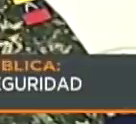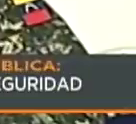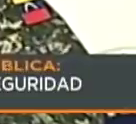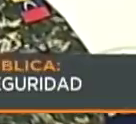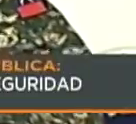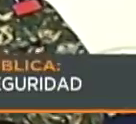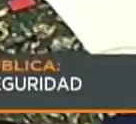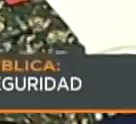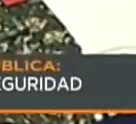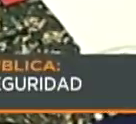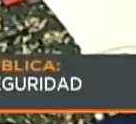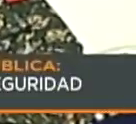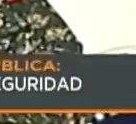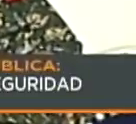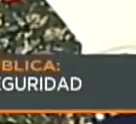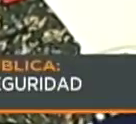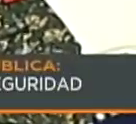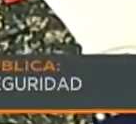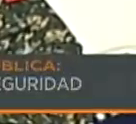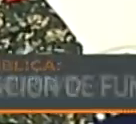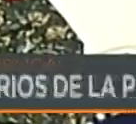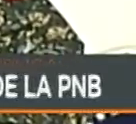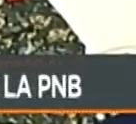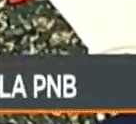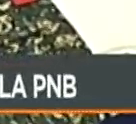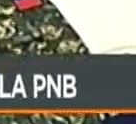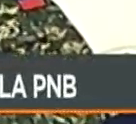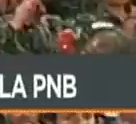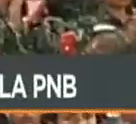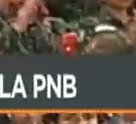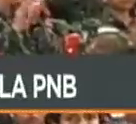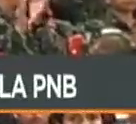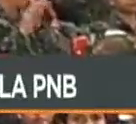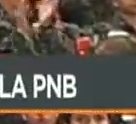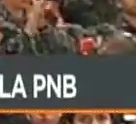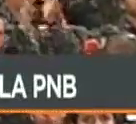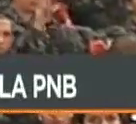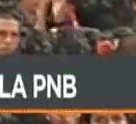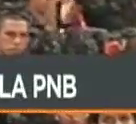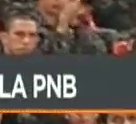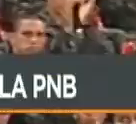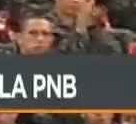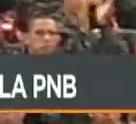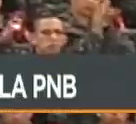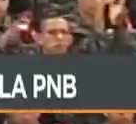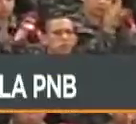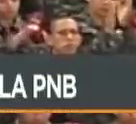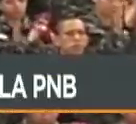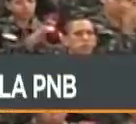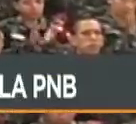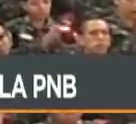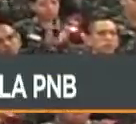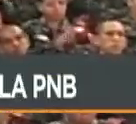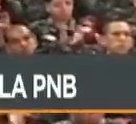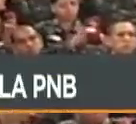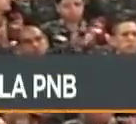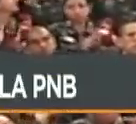solución al tema de la inseguridad ciudadana. Así lo creo, así lo veo y así lo voy a hacer. Así lo vamos a